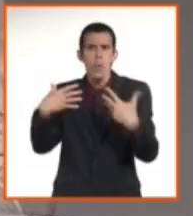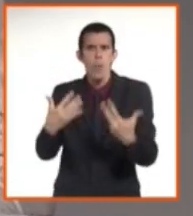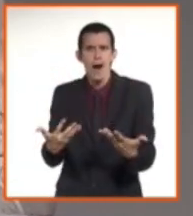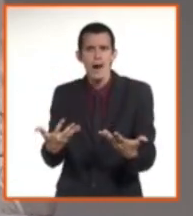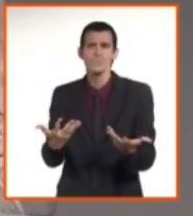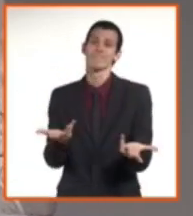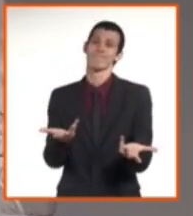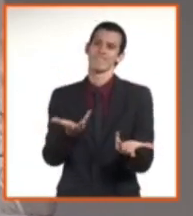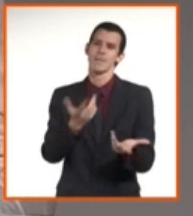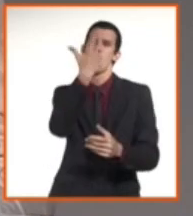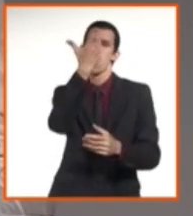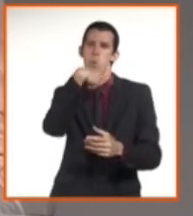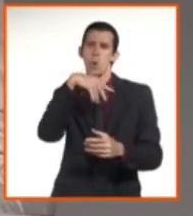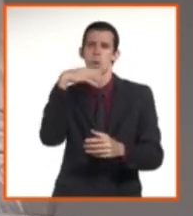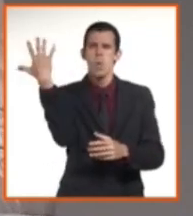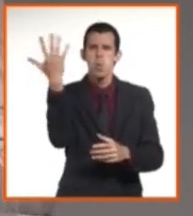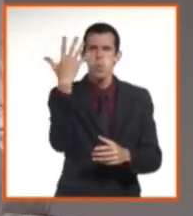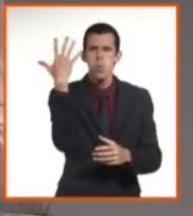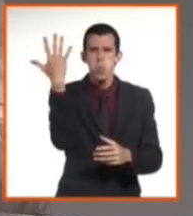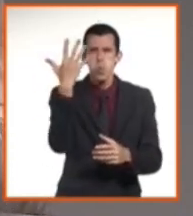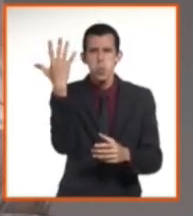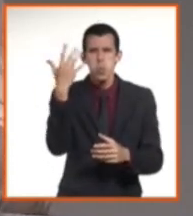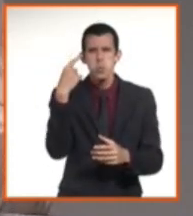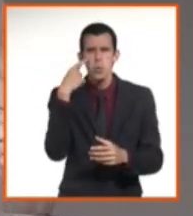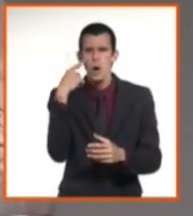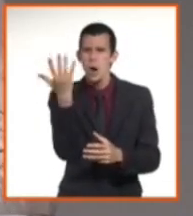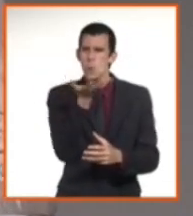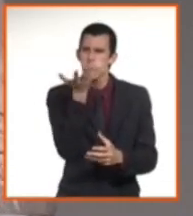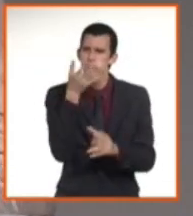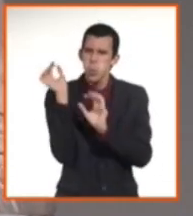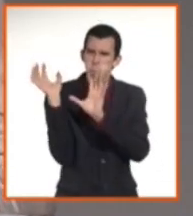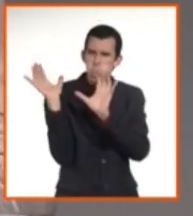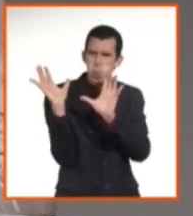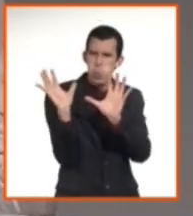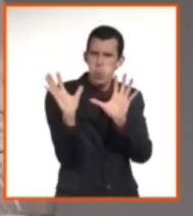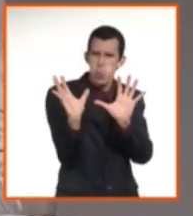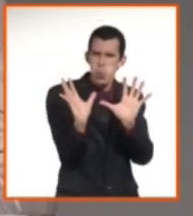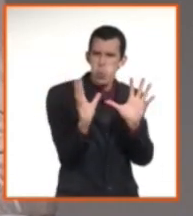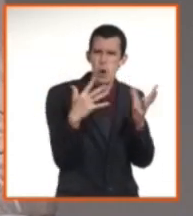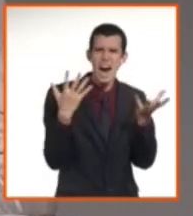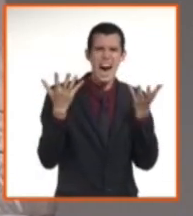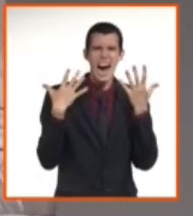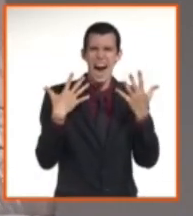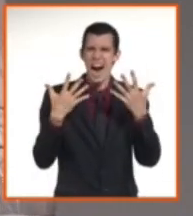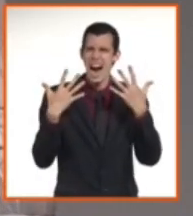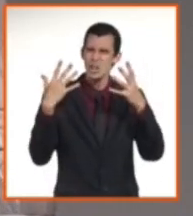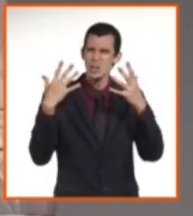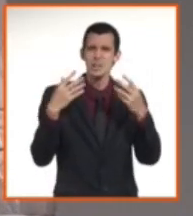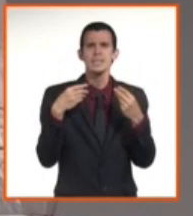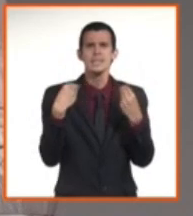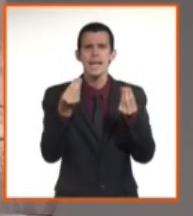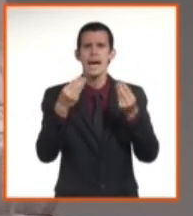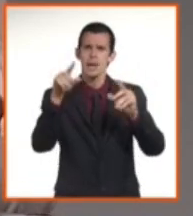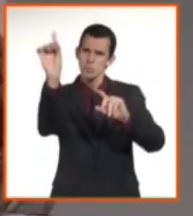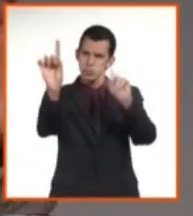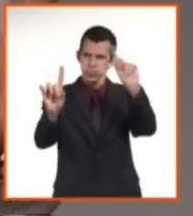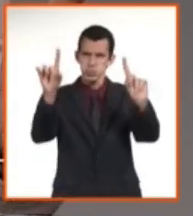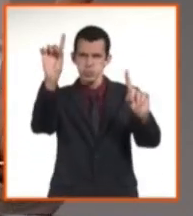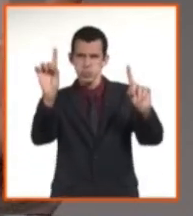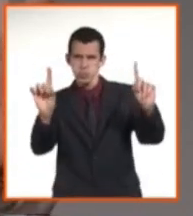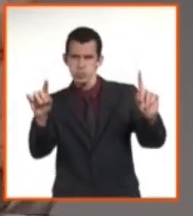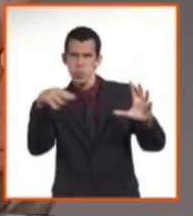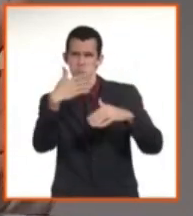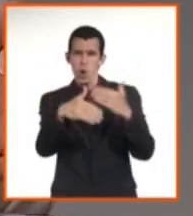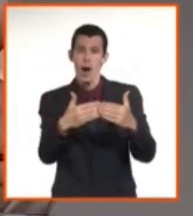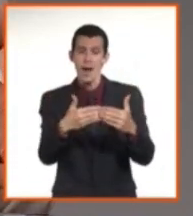aire caliente, después se provocan las famosas estas lluvias o tormentas eléctricas, y entonces dan grupo